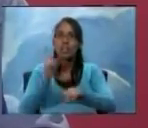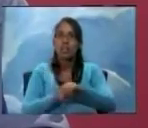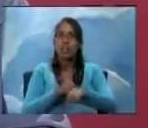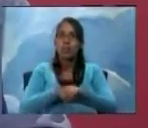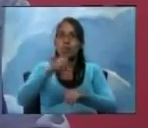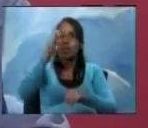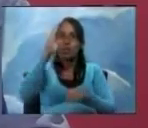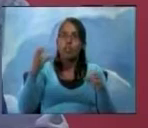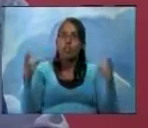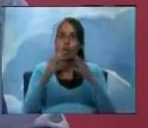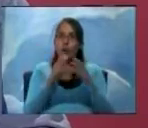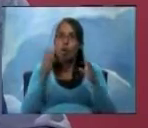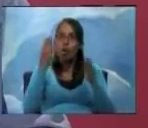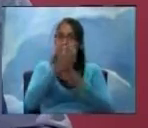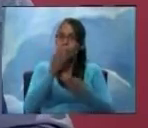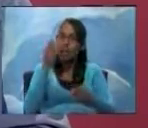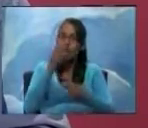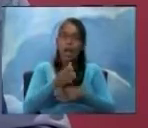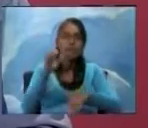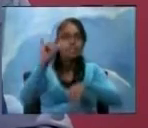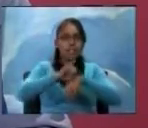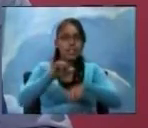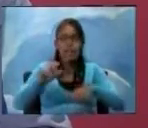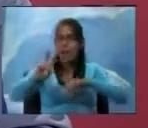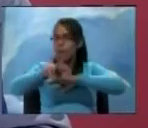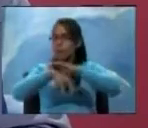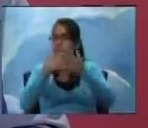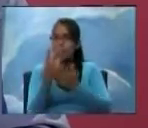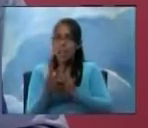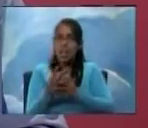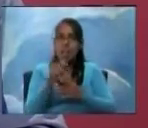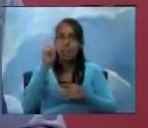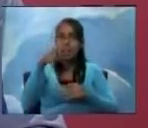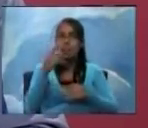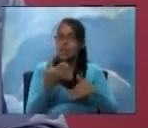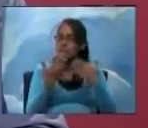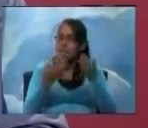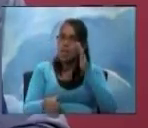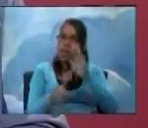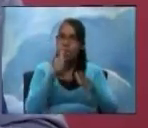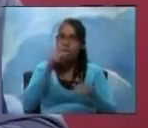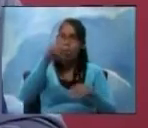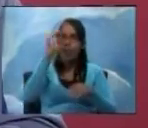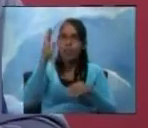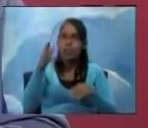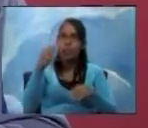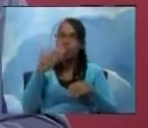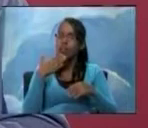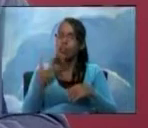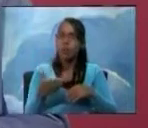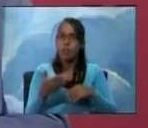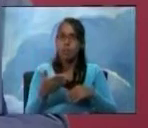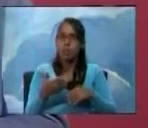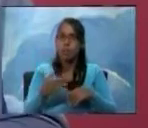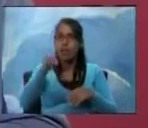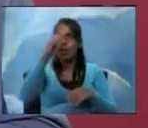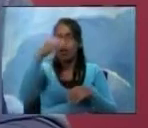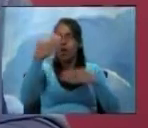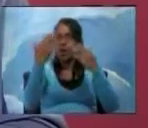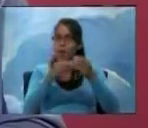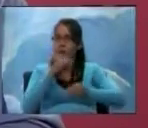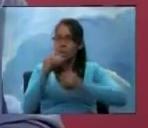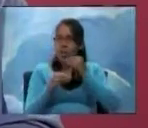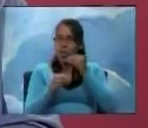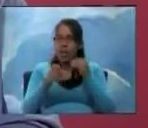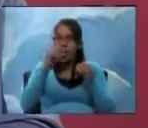de congregarse, del matutino, de las vigilias, sino que le dé más aún a Dios de lo que Él nos pide. Dios no va a ser,